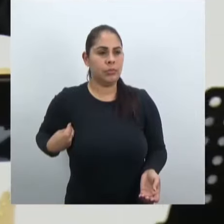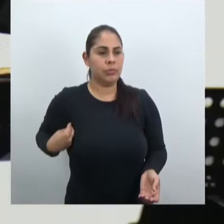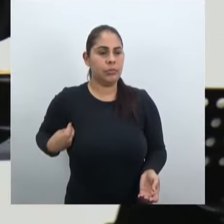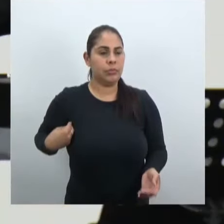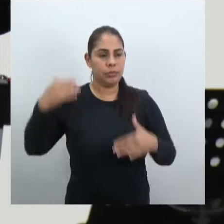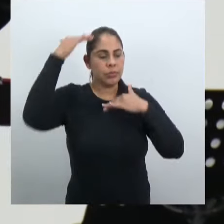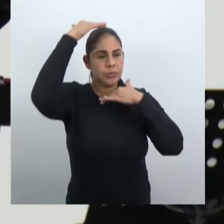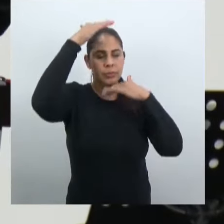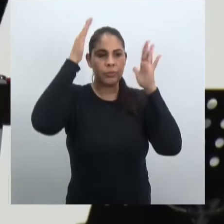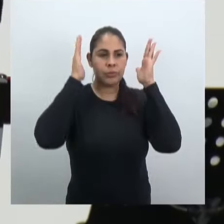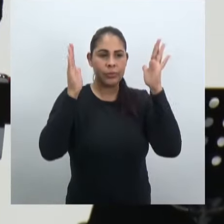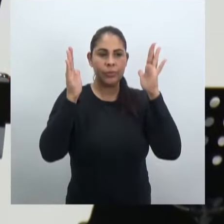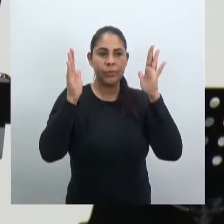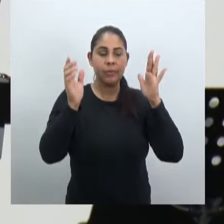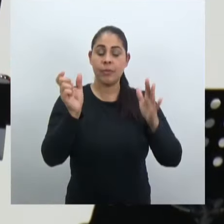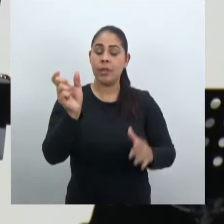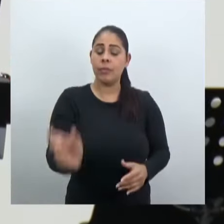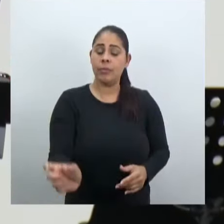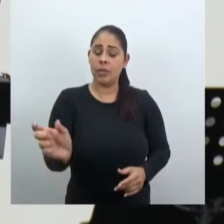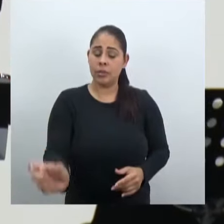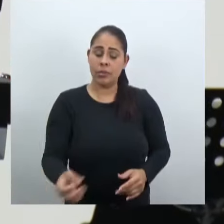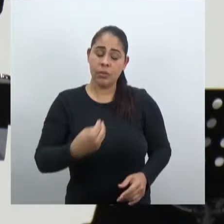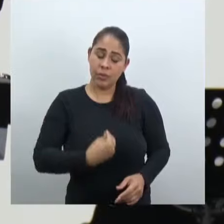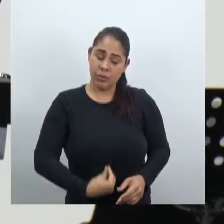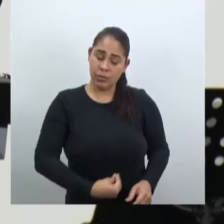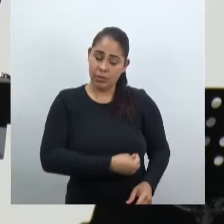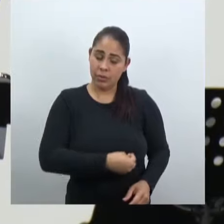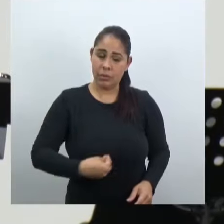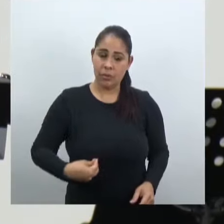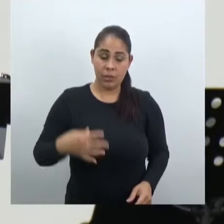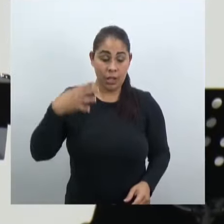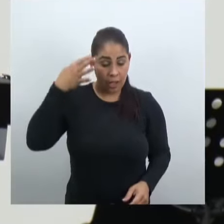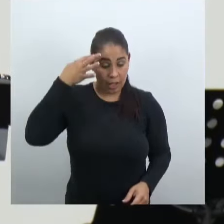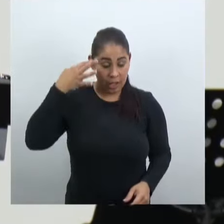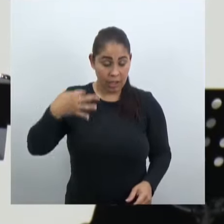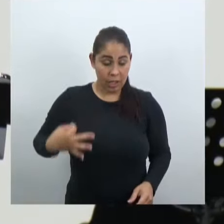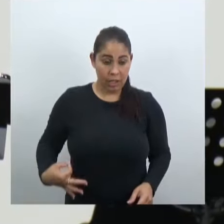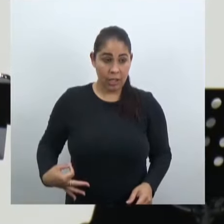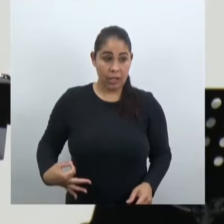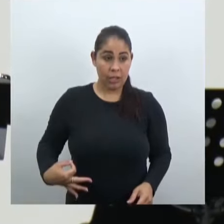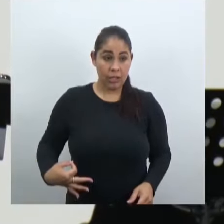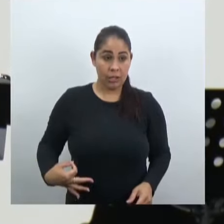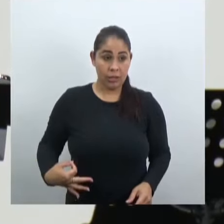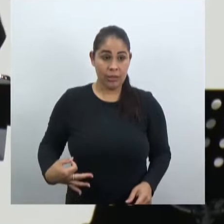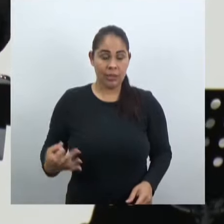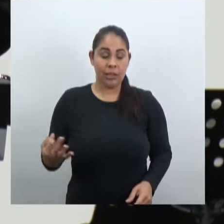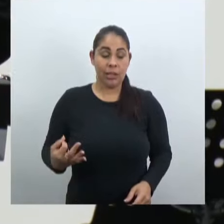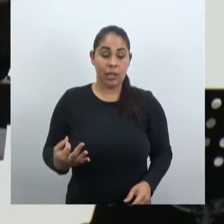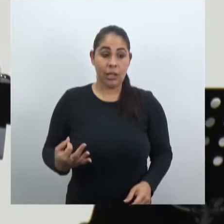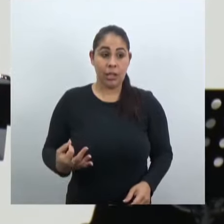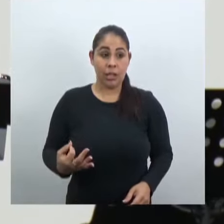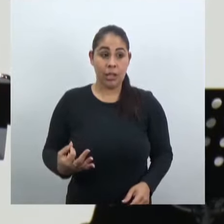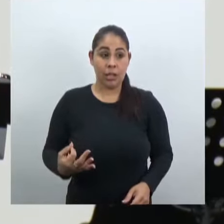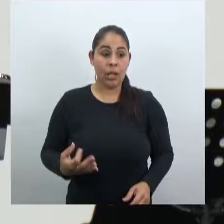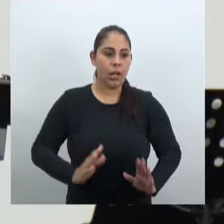atención, que hay gente cristiana que se cree que es justo porque lee la Biblia más